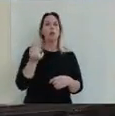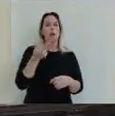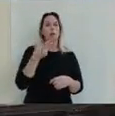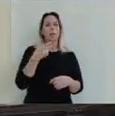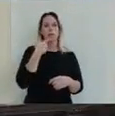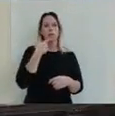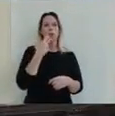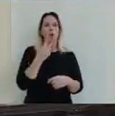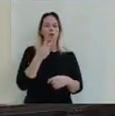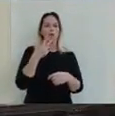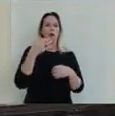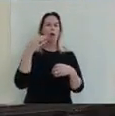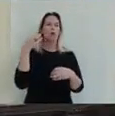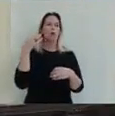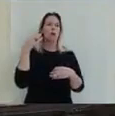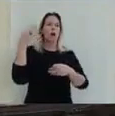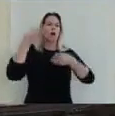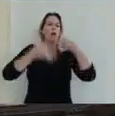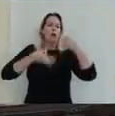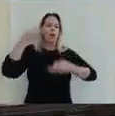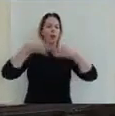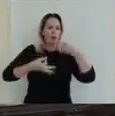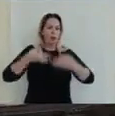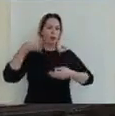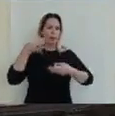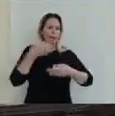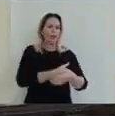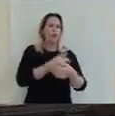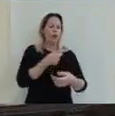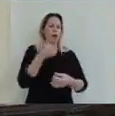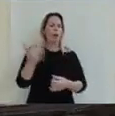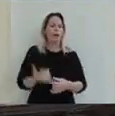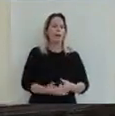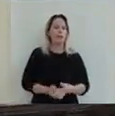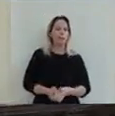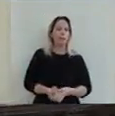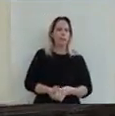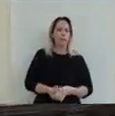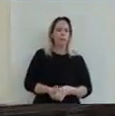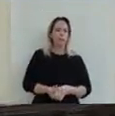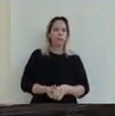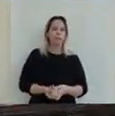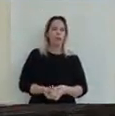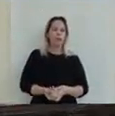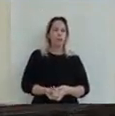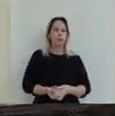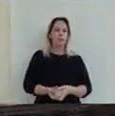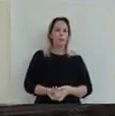lado. Por otro lado, nosotros nos hemos reunido, este cuerpo de concejales del bloque del Frente de